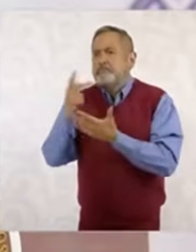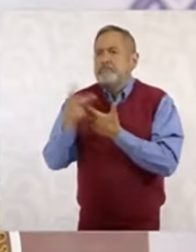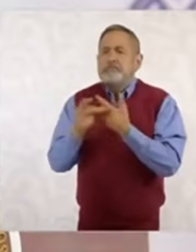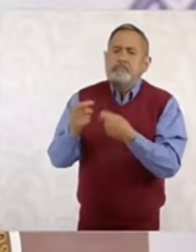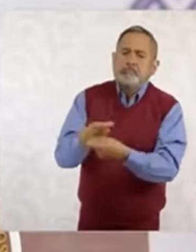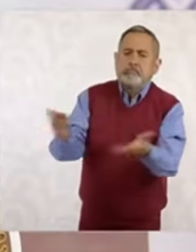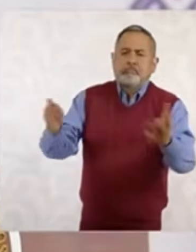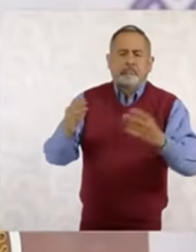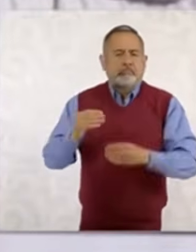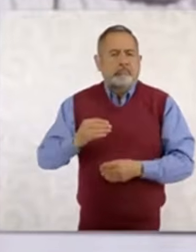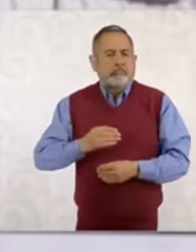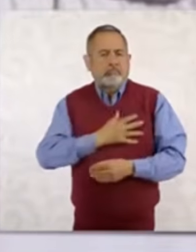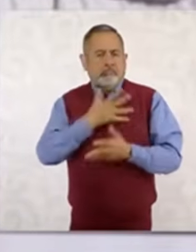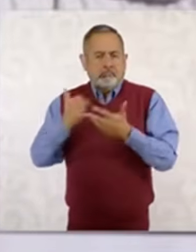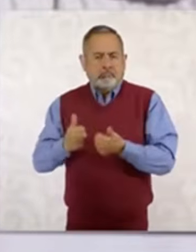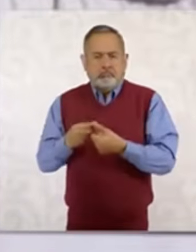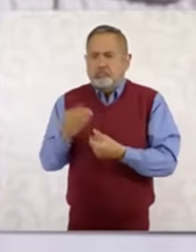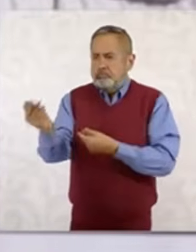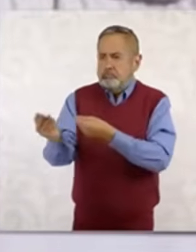a…